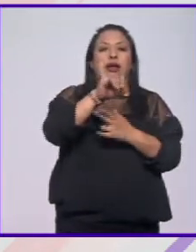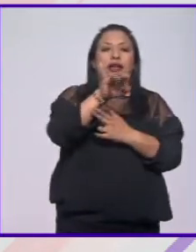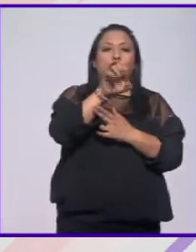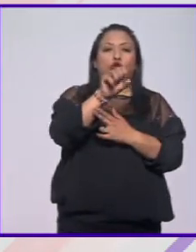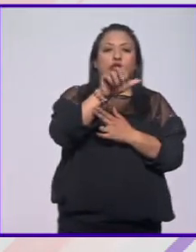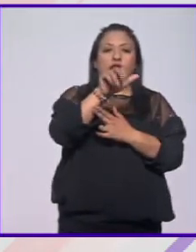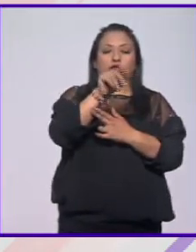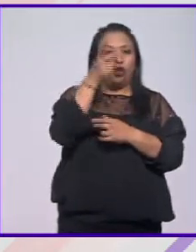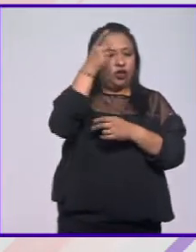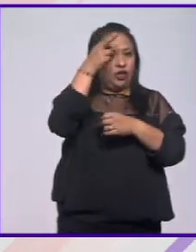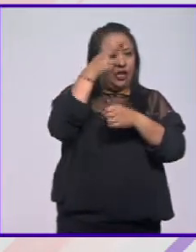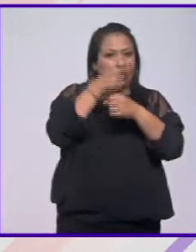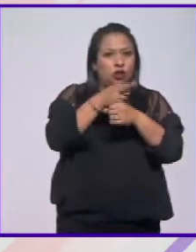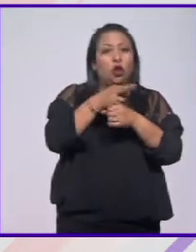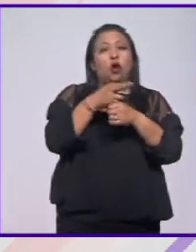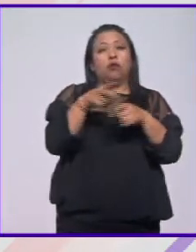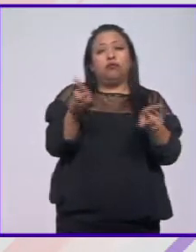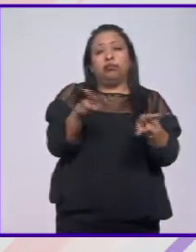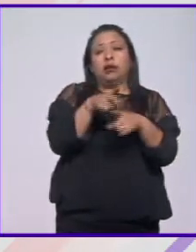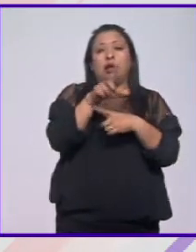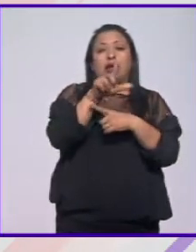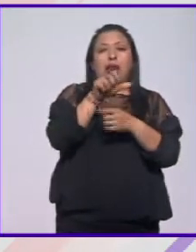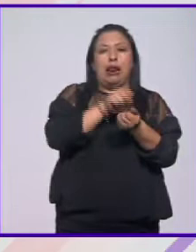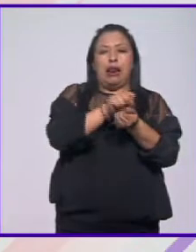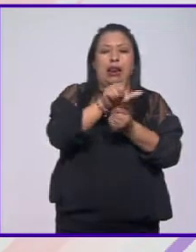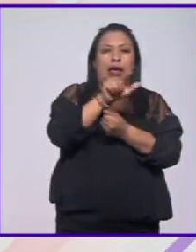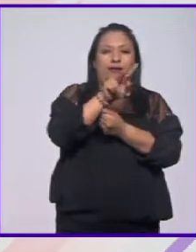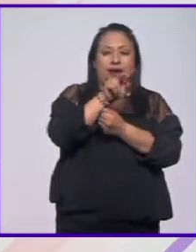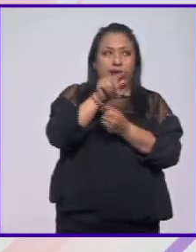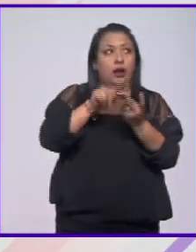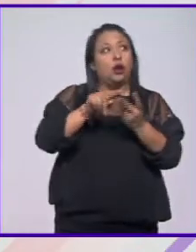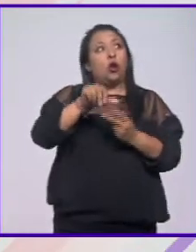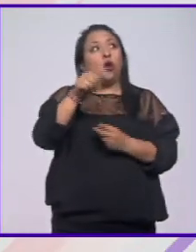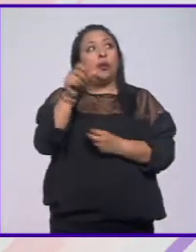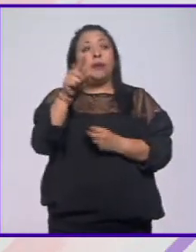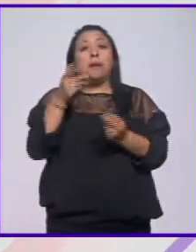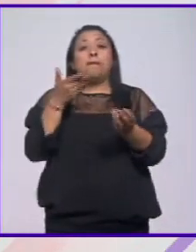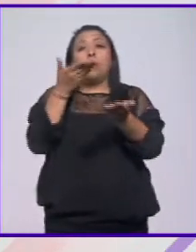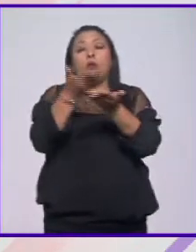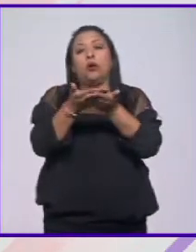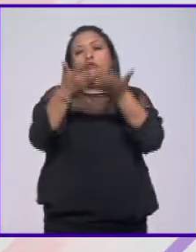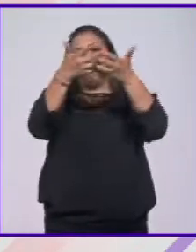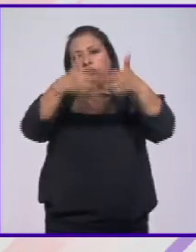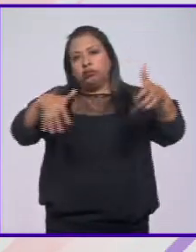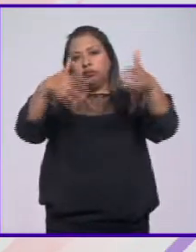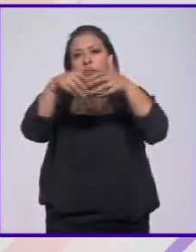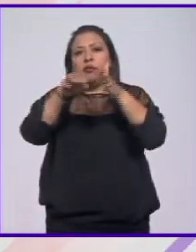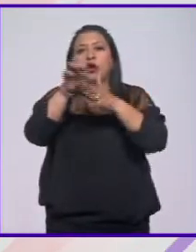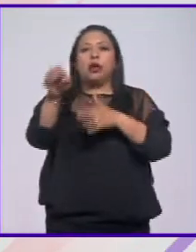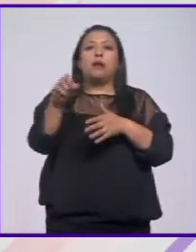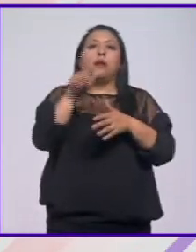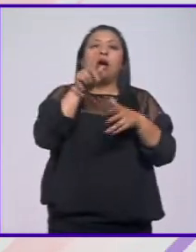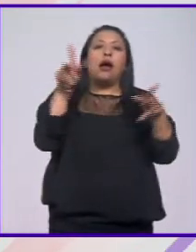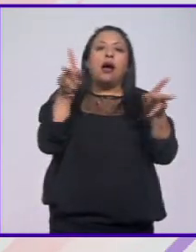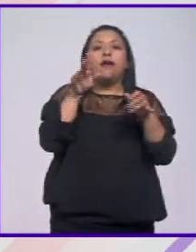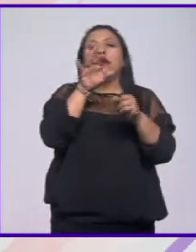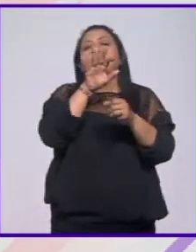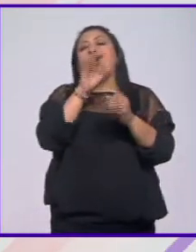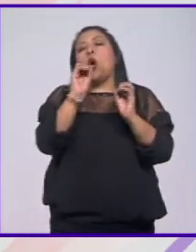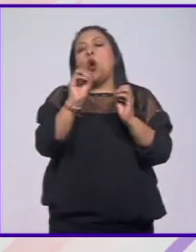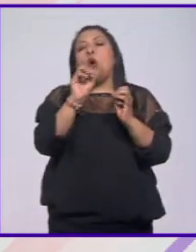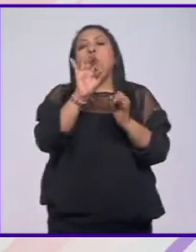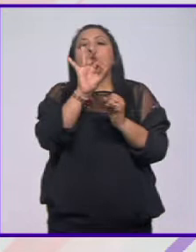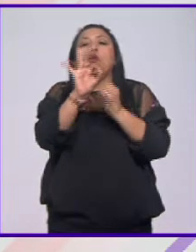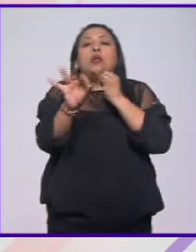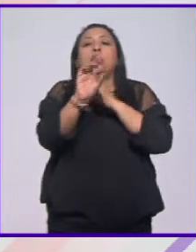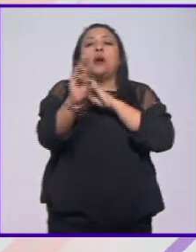Díaz, director de la sensacional Orquesta Lavadero, y por supuesto, propuestas escénicas como De las aves o del fin del mundo, a